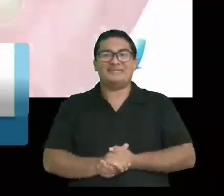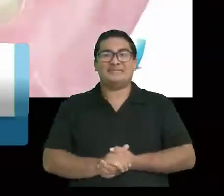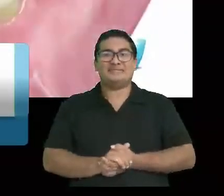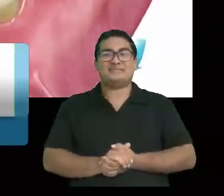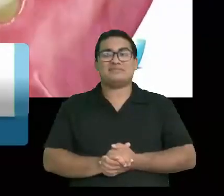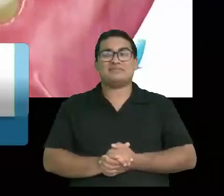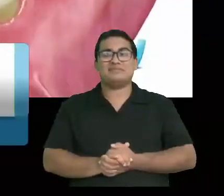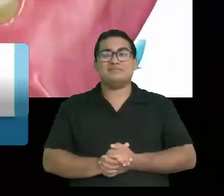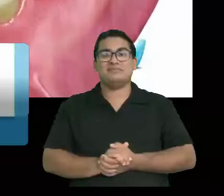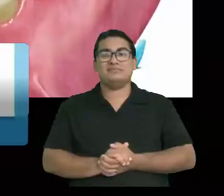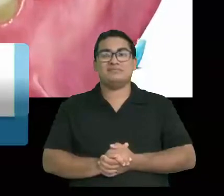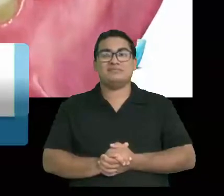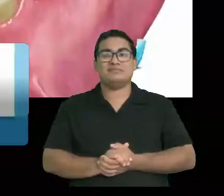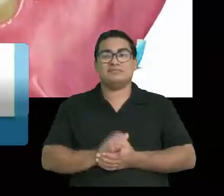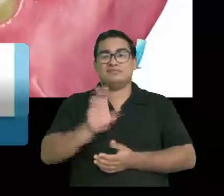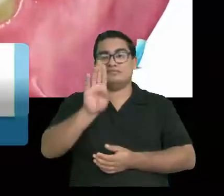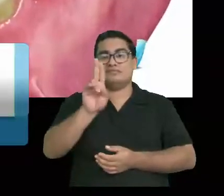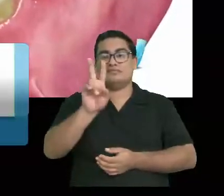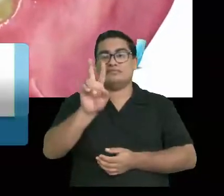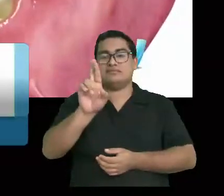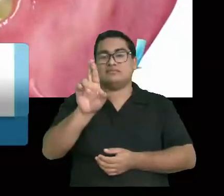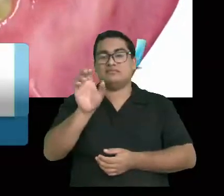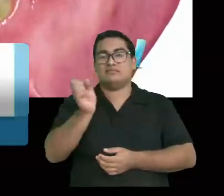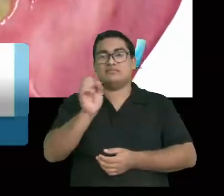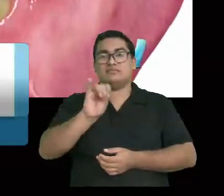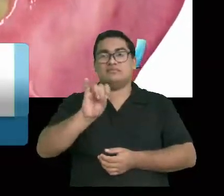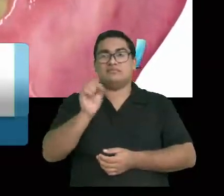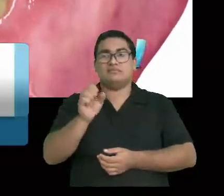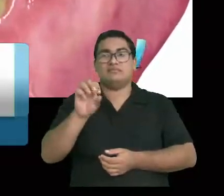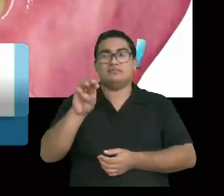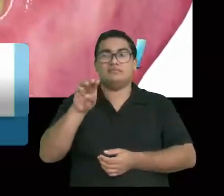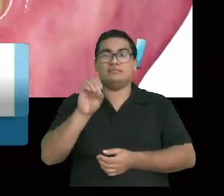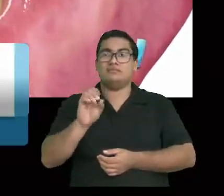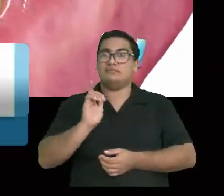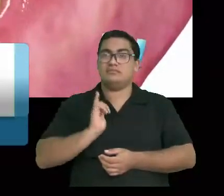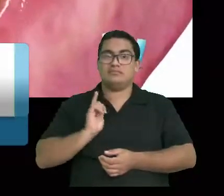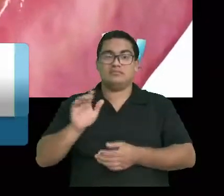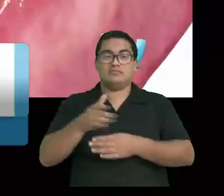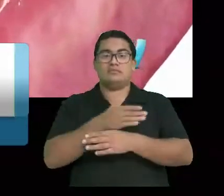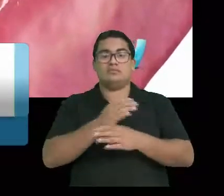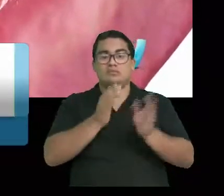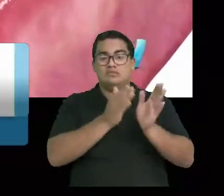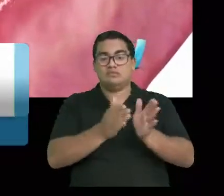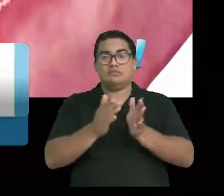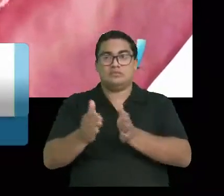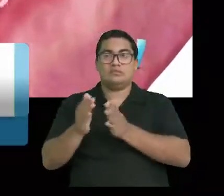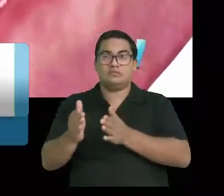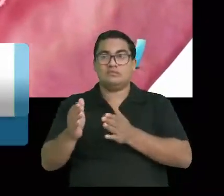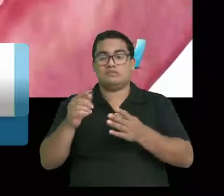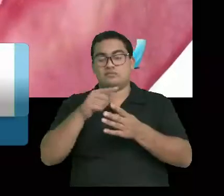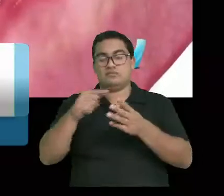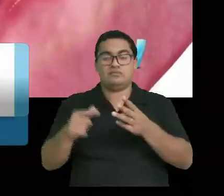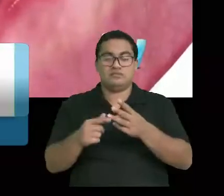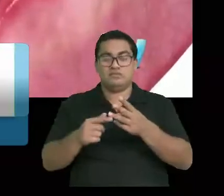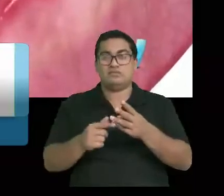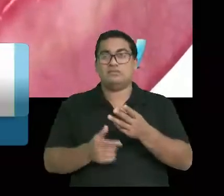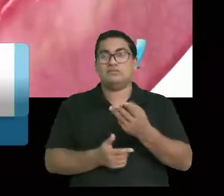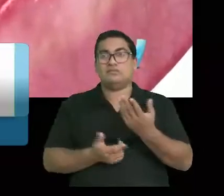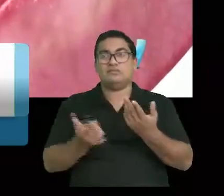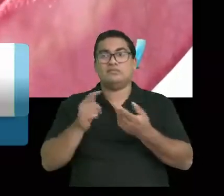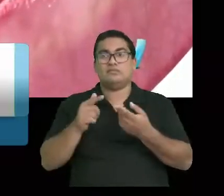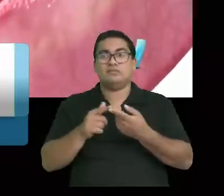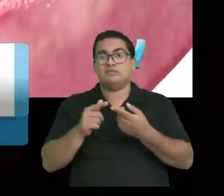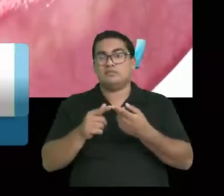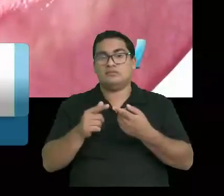también el bruxismo, ¿verdad?, tiene sus etapas, sus grados, ¿verdad? Grado, básicamente son tres etapas, son tres grados. Entonces, en el